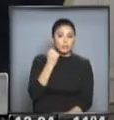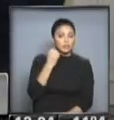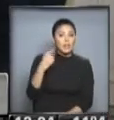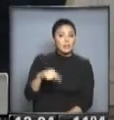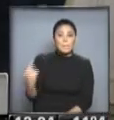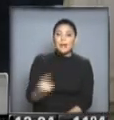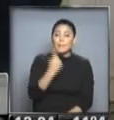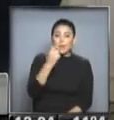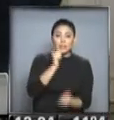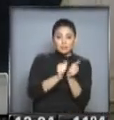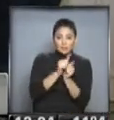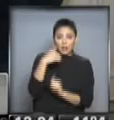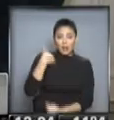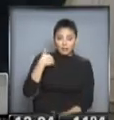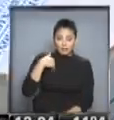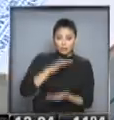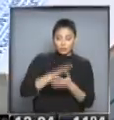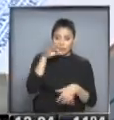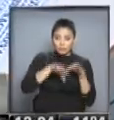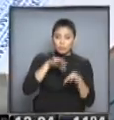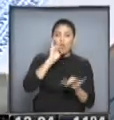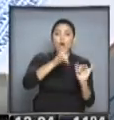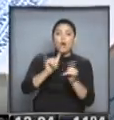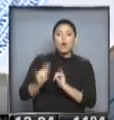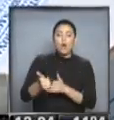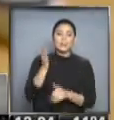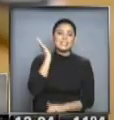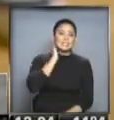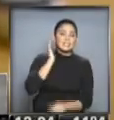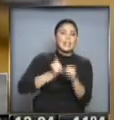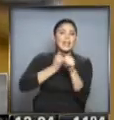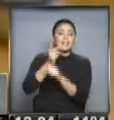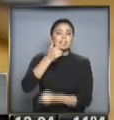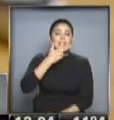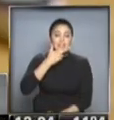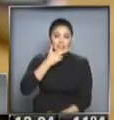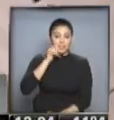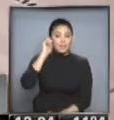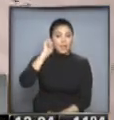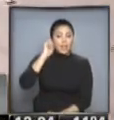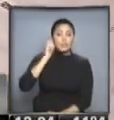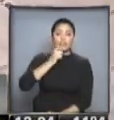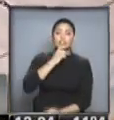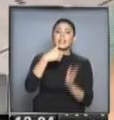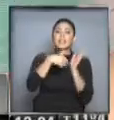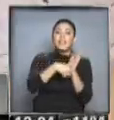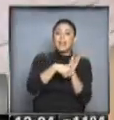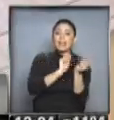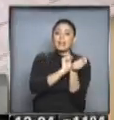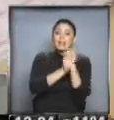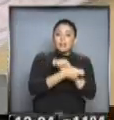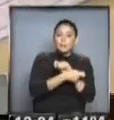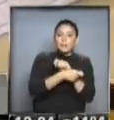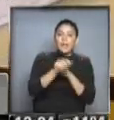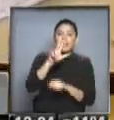Por primera vez en la historia electoral del país, los jóvenes entre 16 y 17 años que hayan renovado su documento